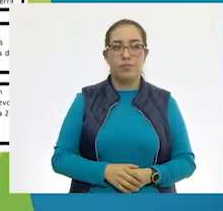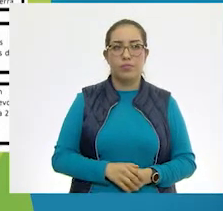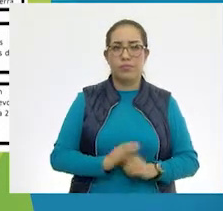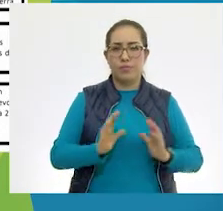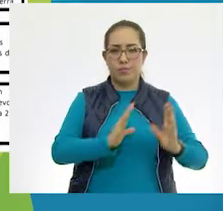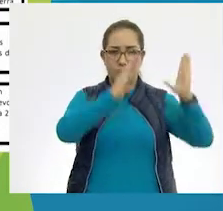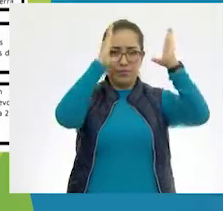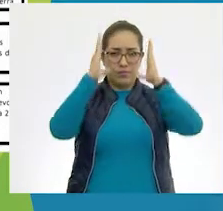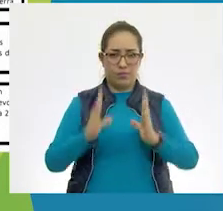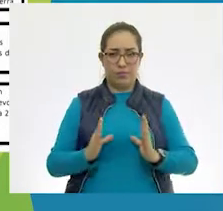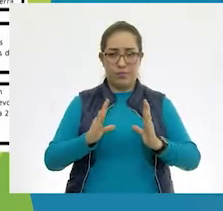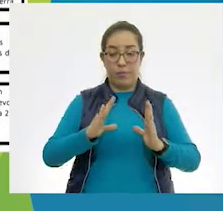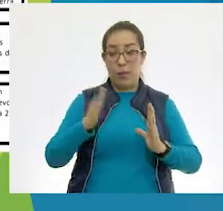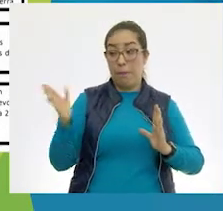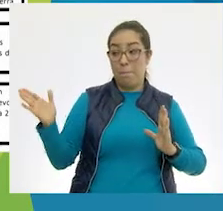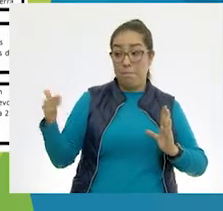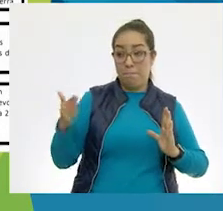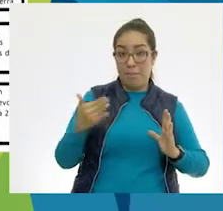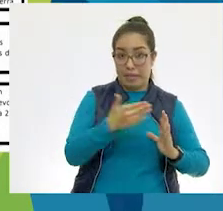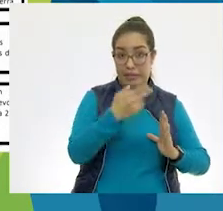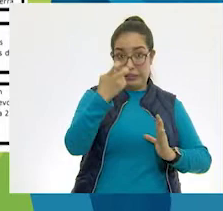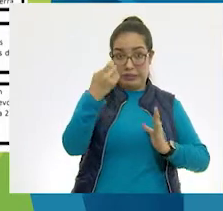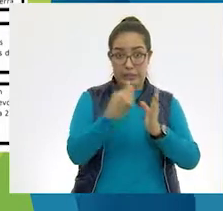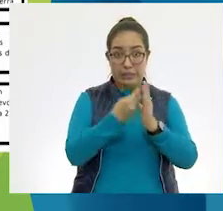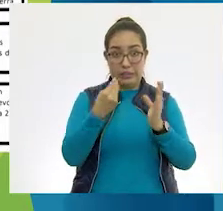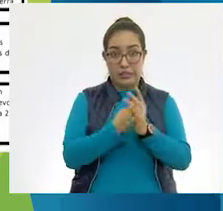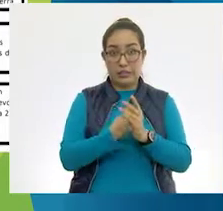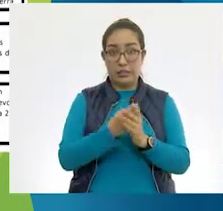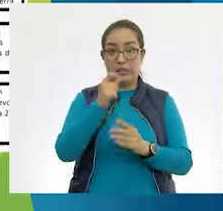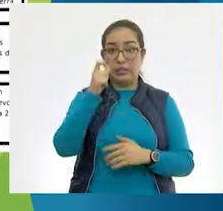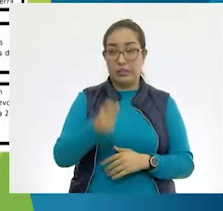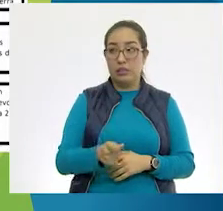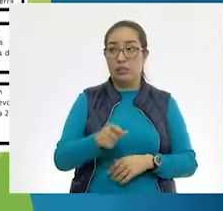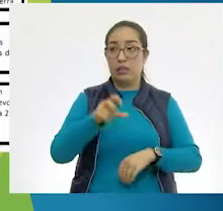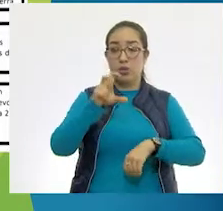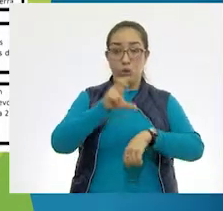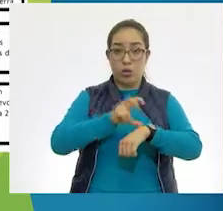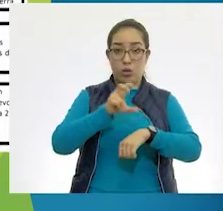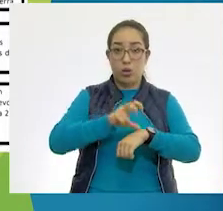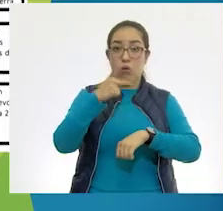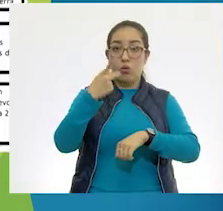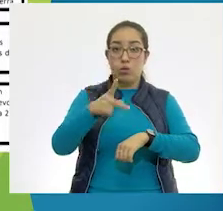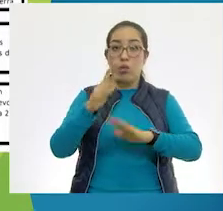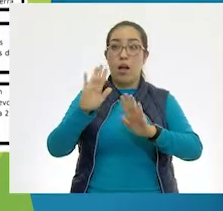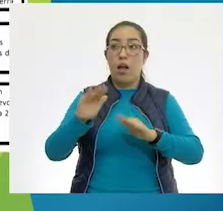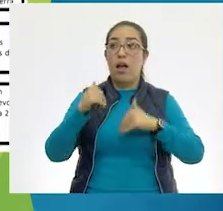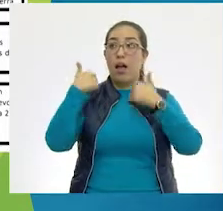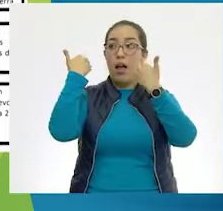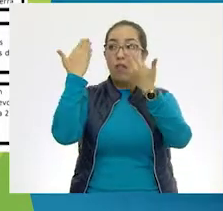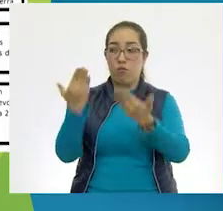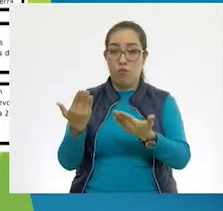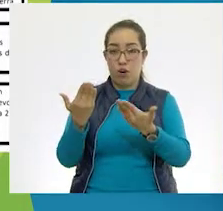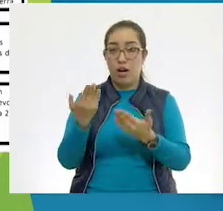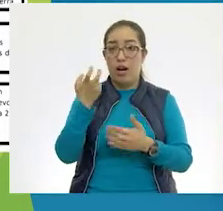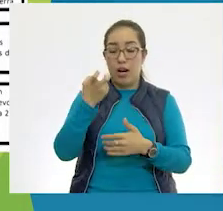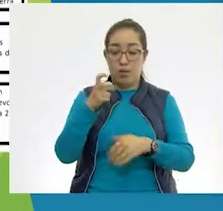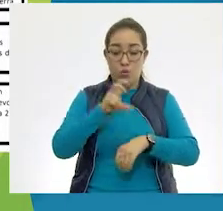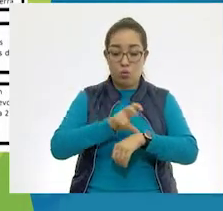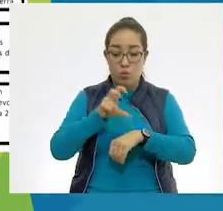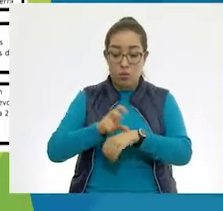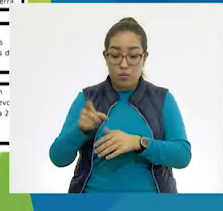Seguimos con los peces. Y es ovíparo, su fecundación es externa, depositan sus huevos en el